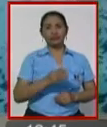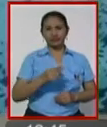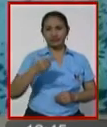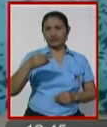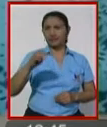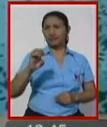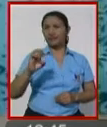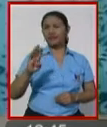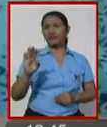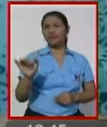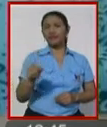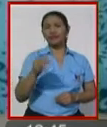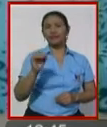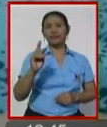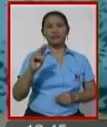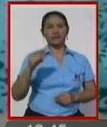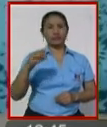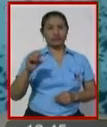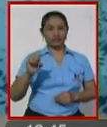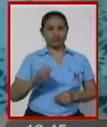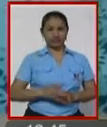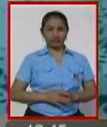Heber, Jorge,